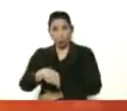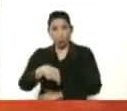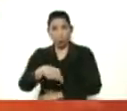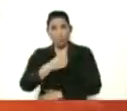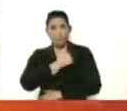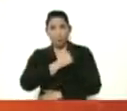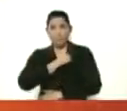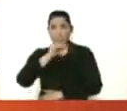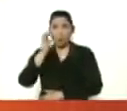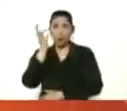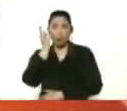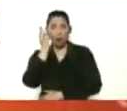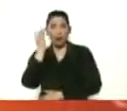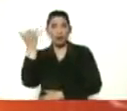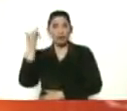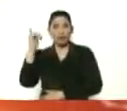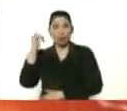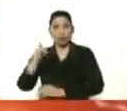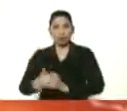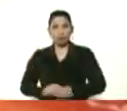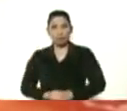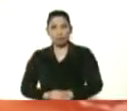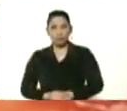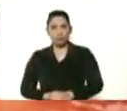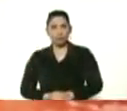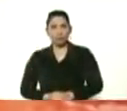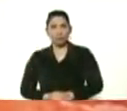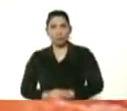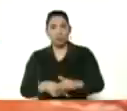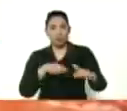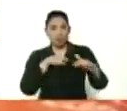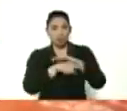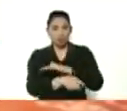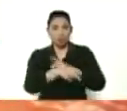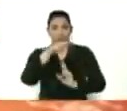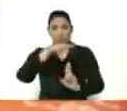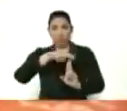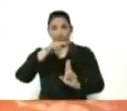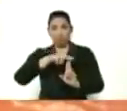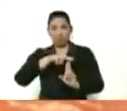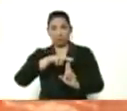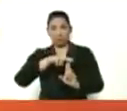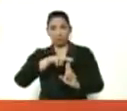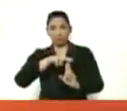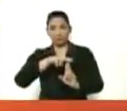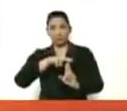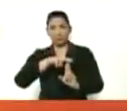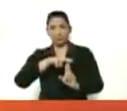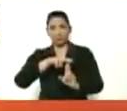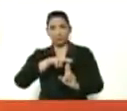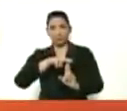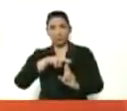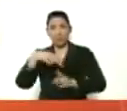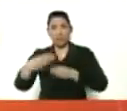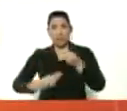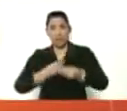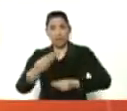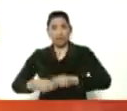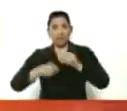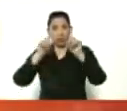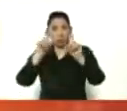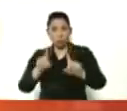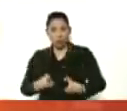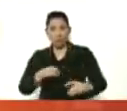compatriota, una mujer yaracuyana, que ingresó por el Táchira. Sí, correcto. Le hicieron su prueba al